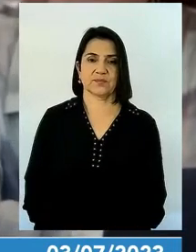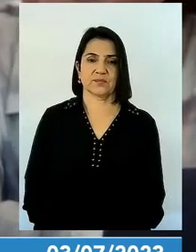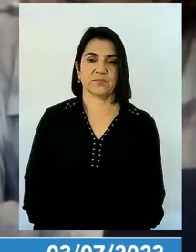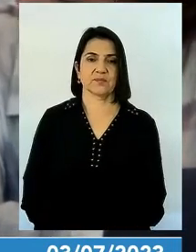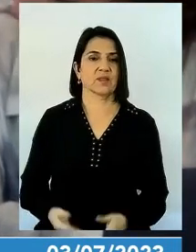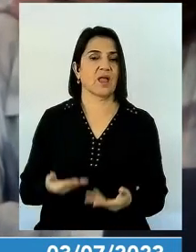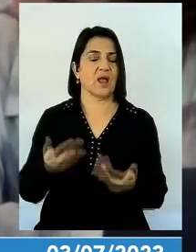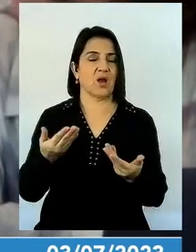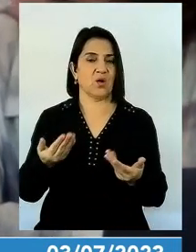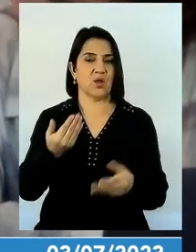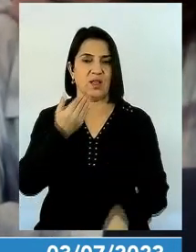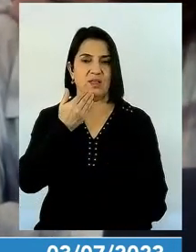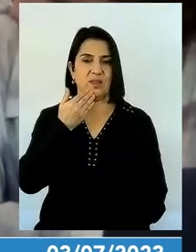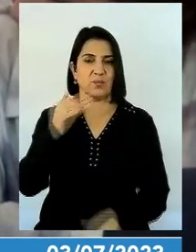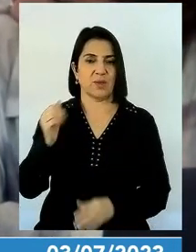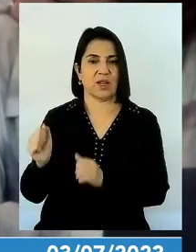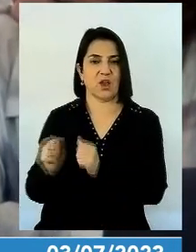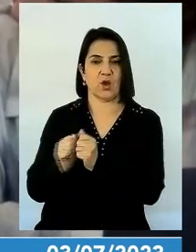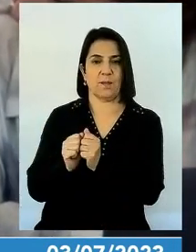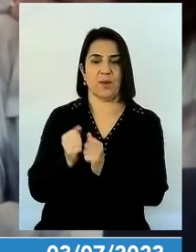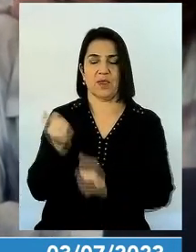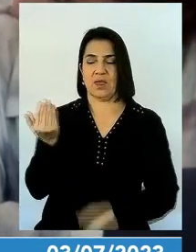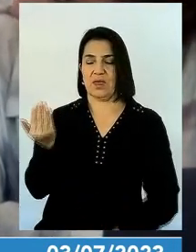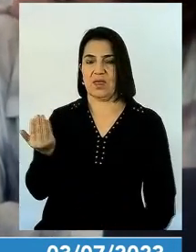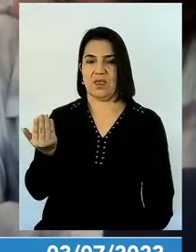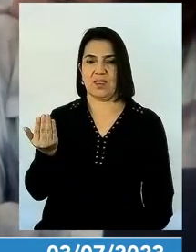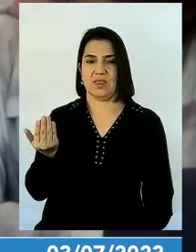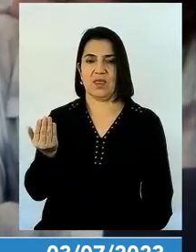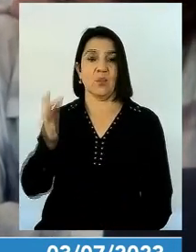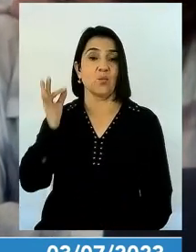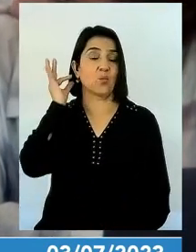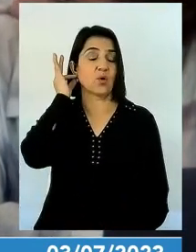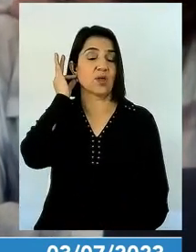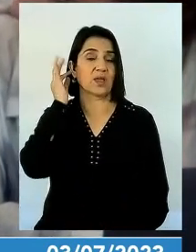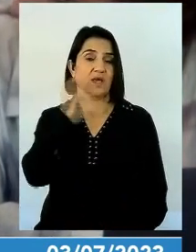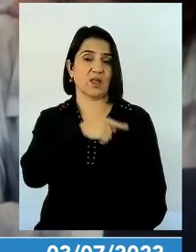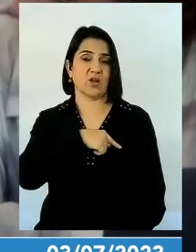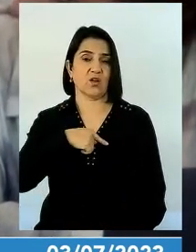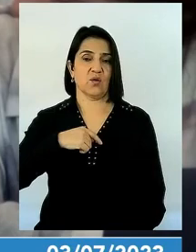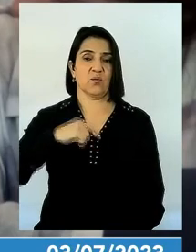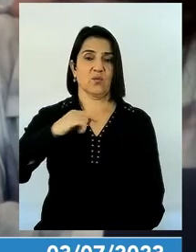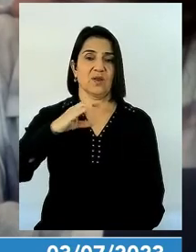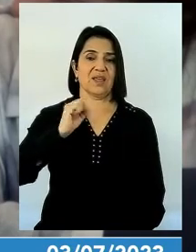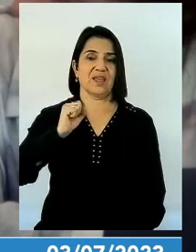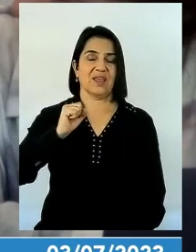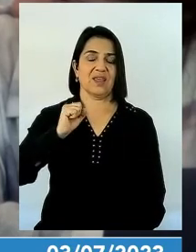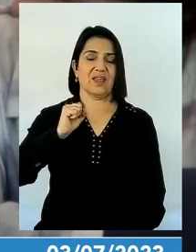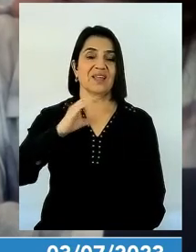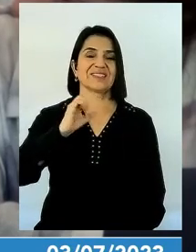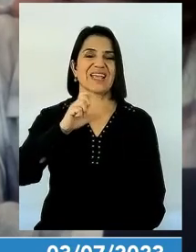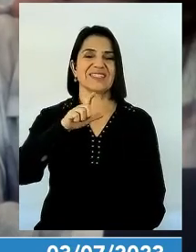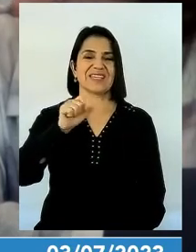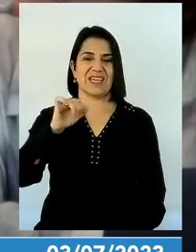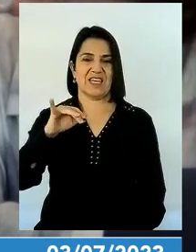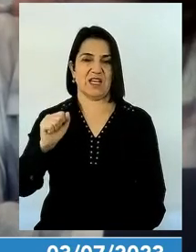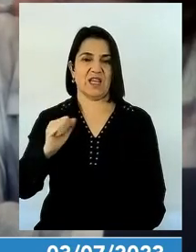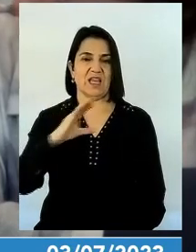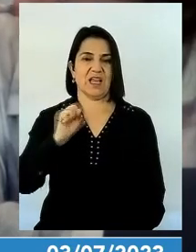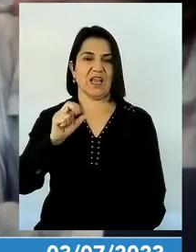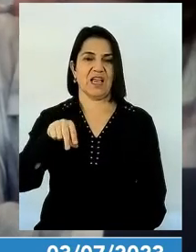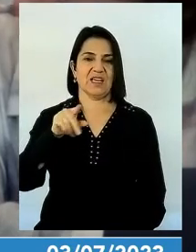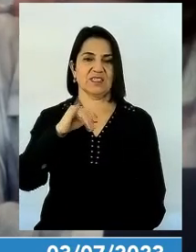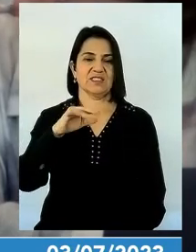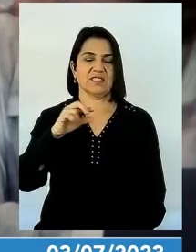está acompañando Cecilia Cancino, que también ella está dentro de esta comisión con la que se trabajó en la